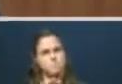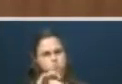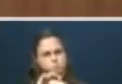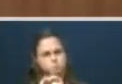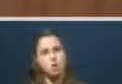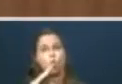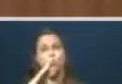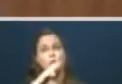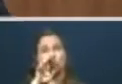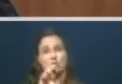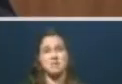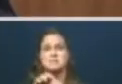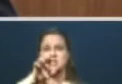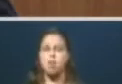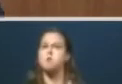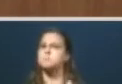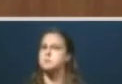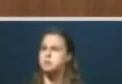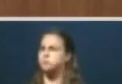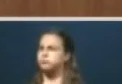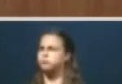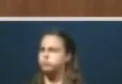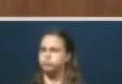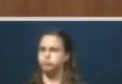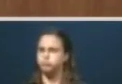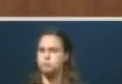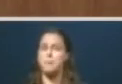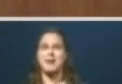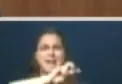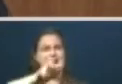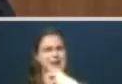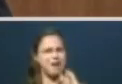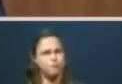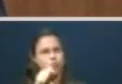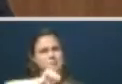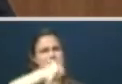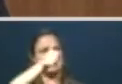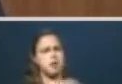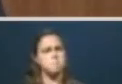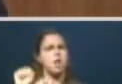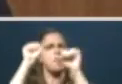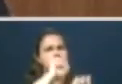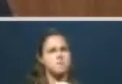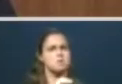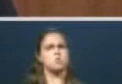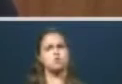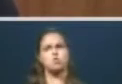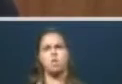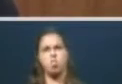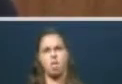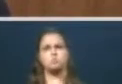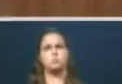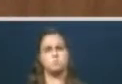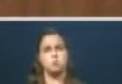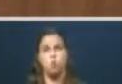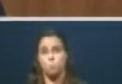eso castilla y león' quiso jugar un papel muy activo en la reforma estatal en defensa de la autonomía y pervivencia de dichas entidades para